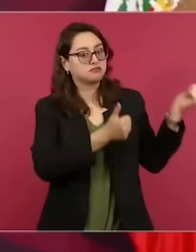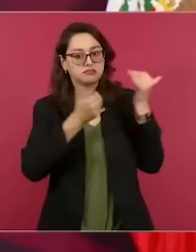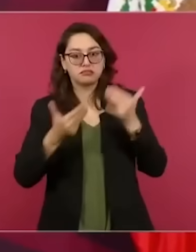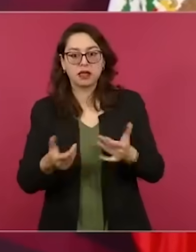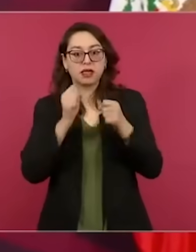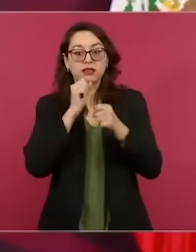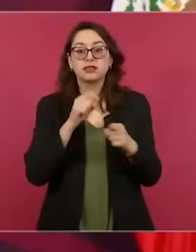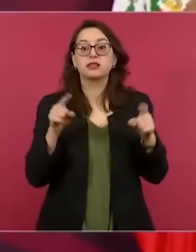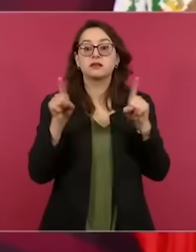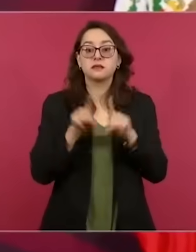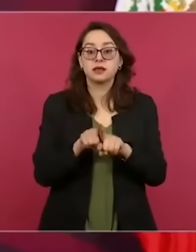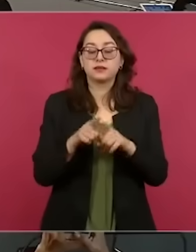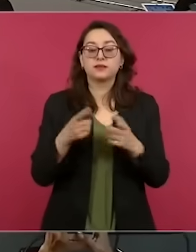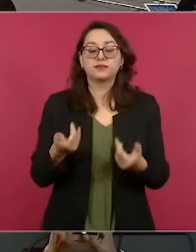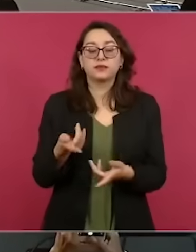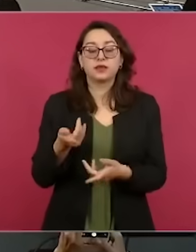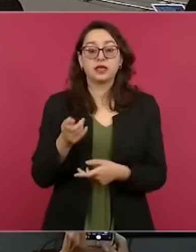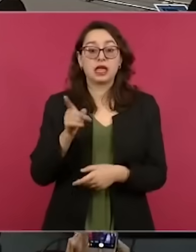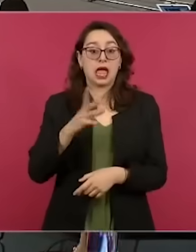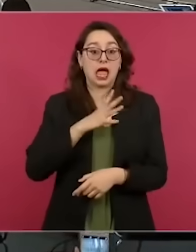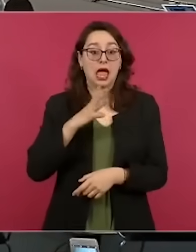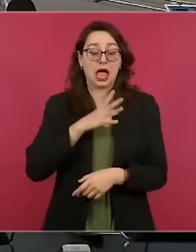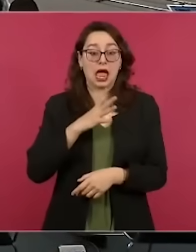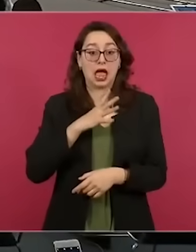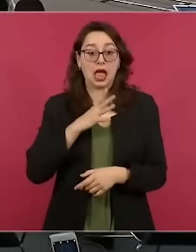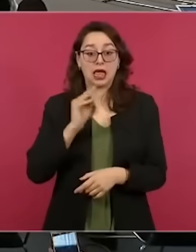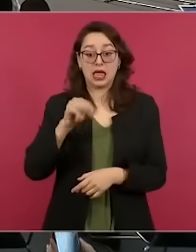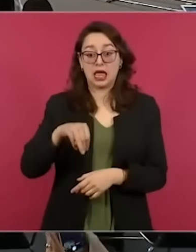del trabajo que está haciendo la Fiscalía Especial.